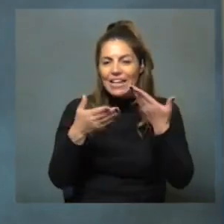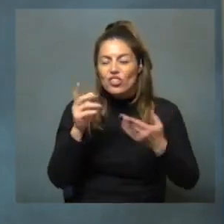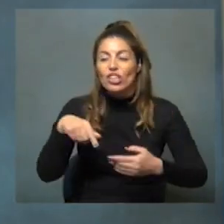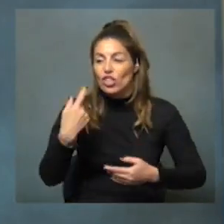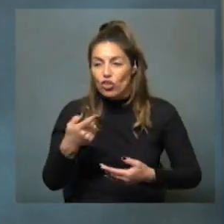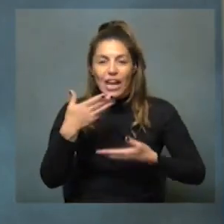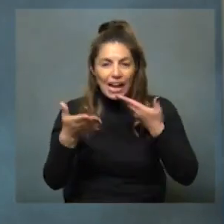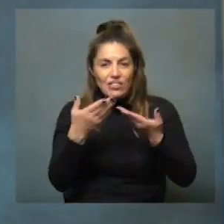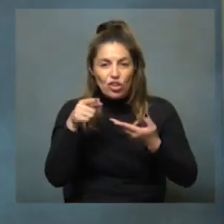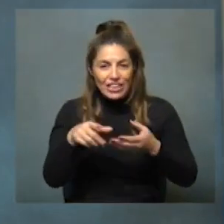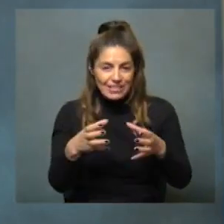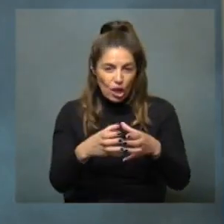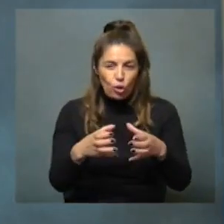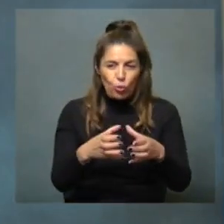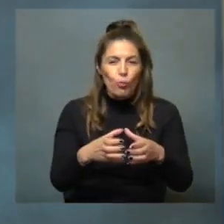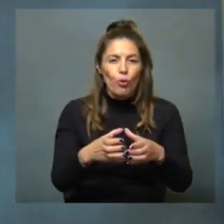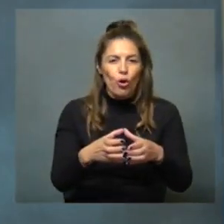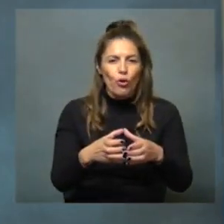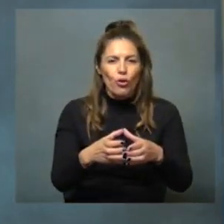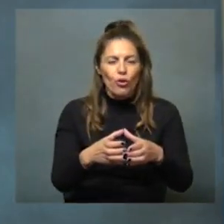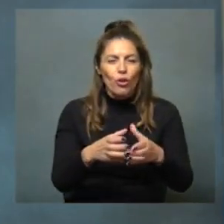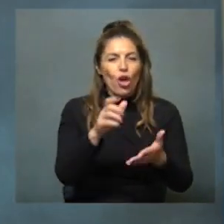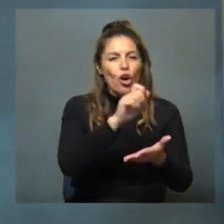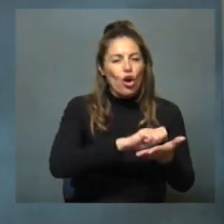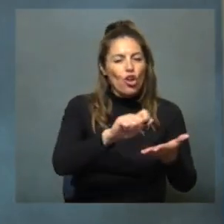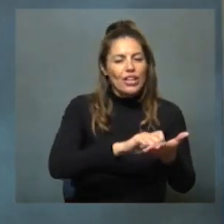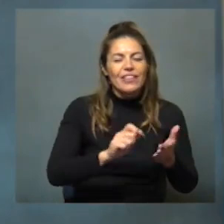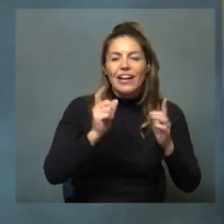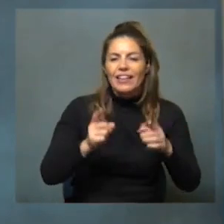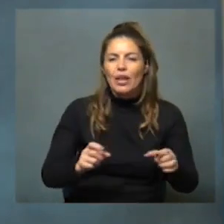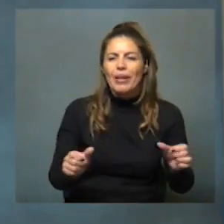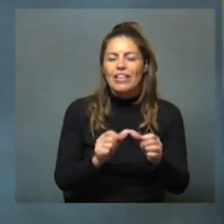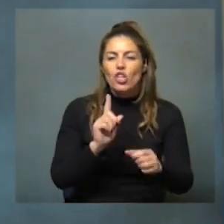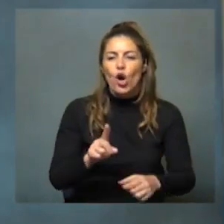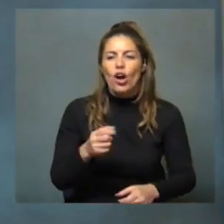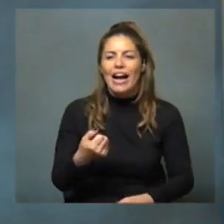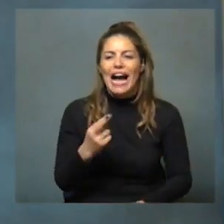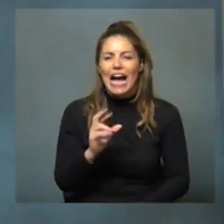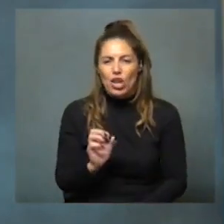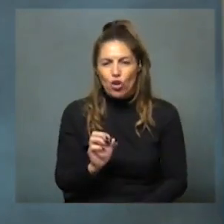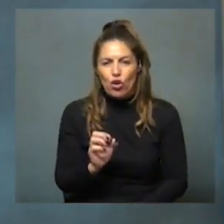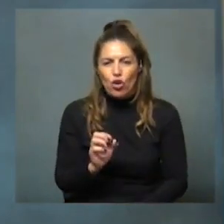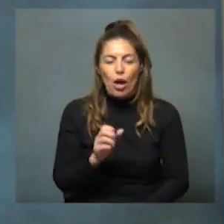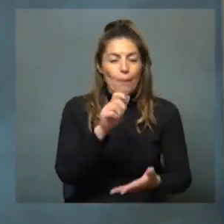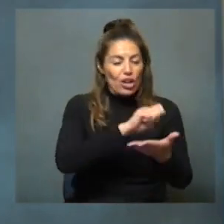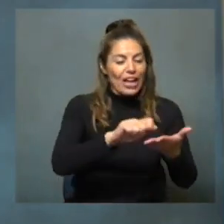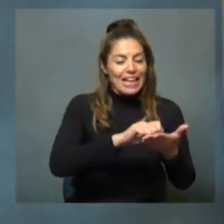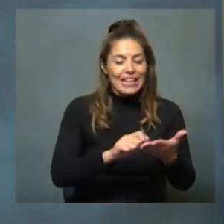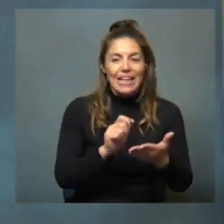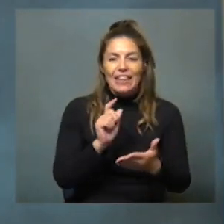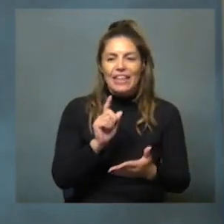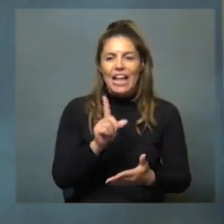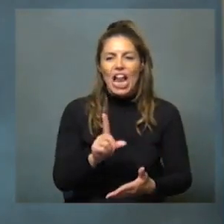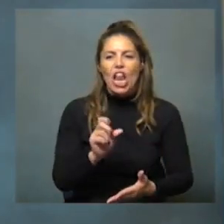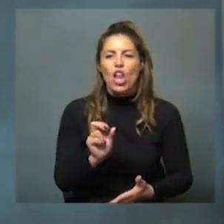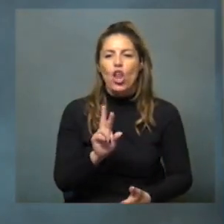Trampa. Que con letra de, que también creo que la hizo Garó, pero que es letra de García Lorca. Claro. Que es la